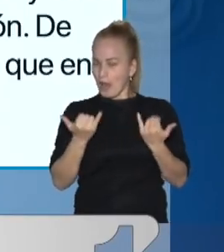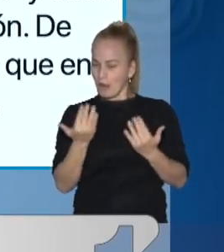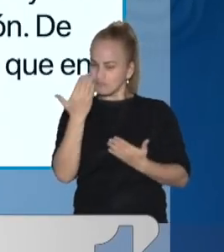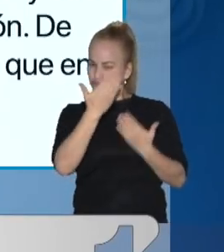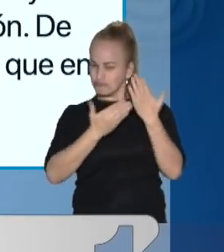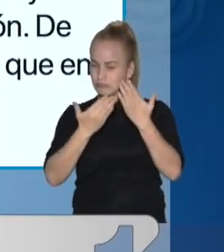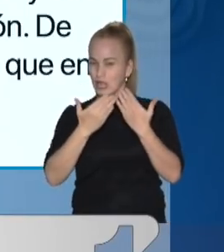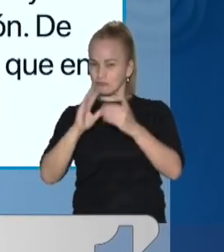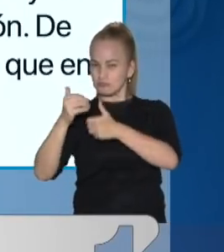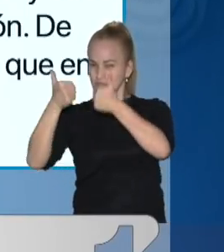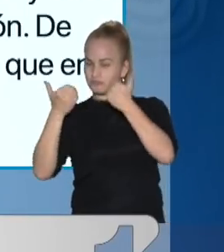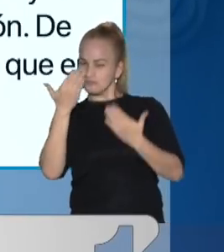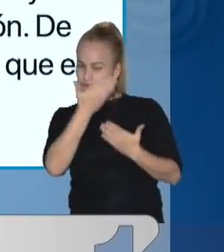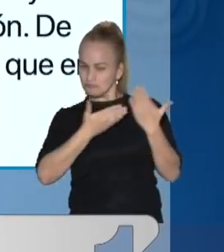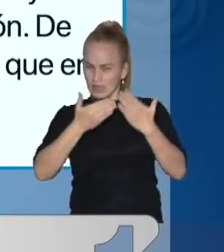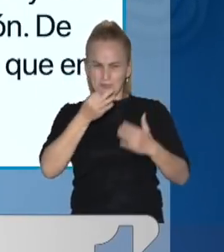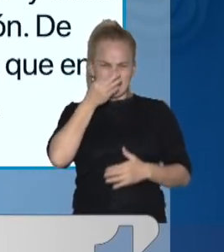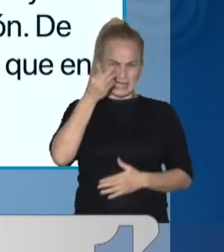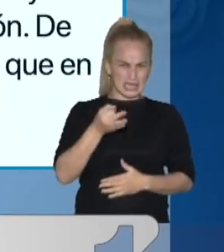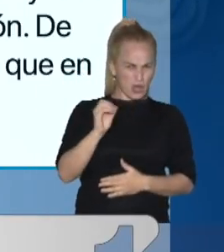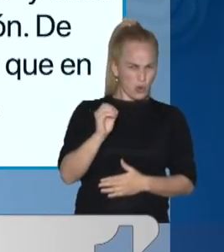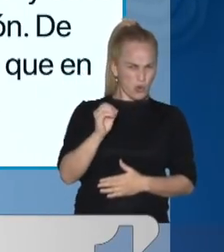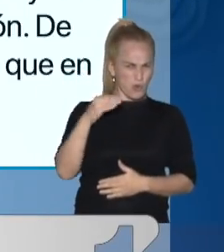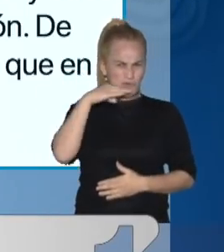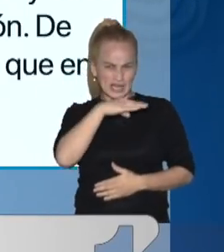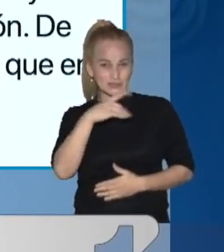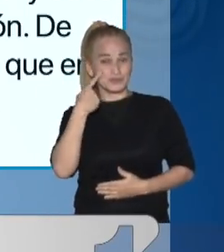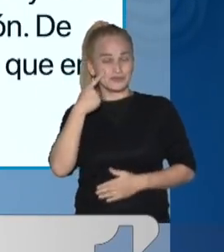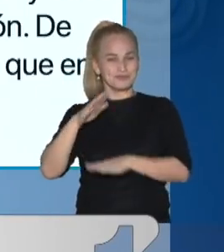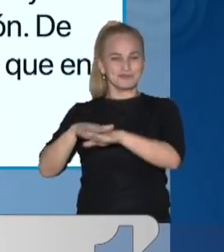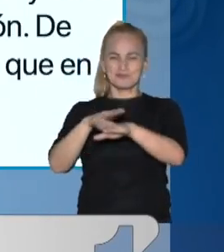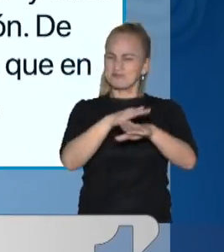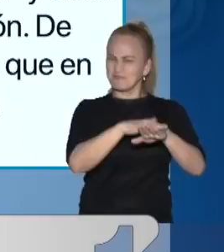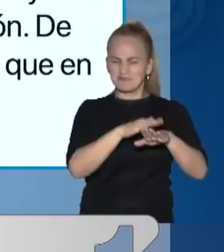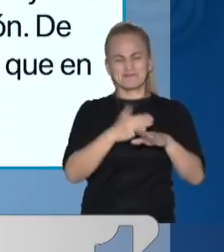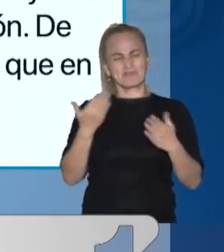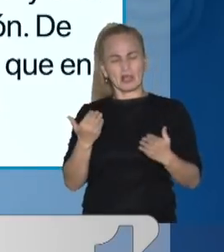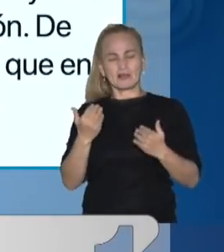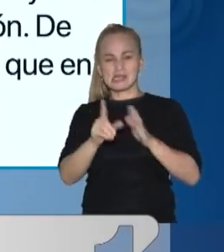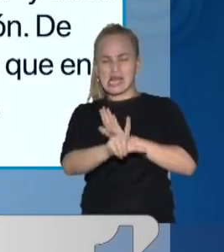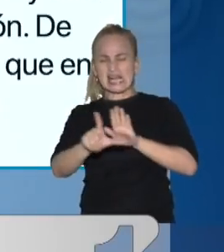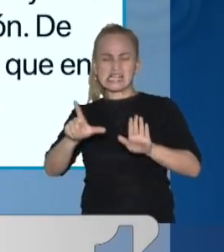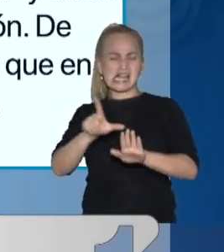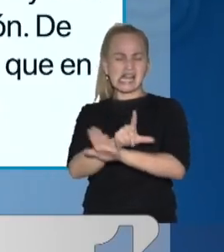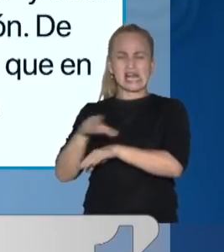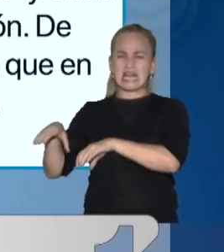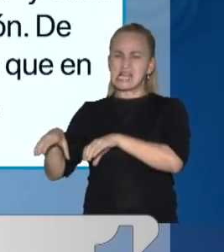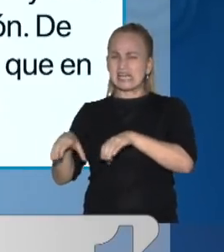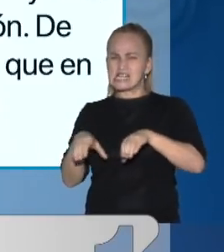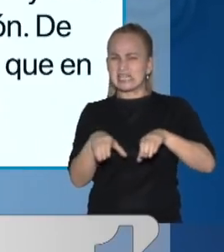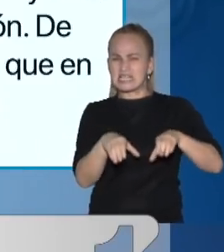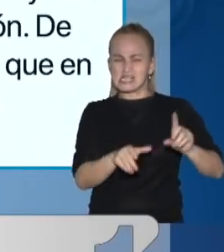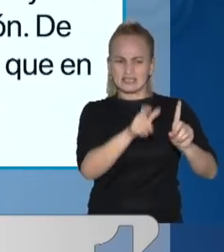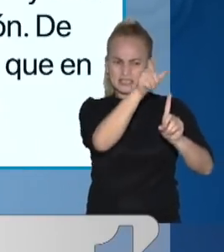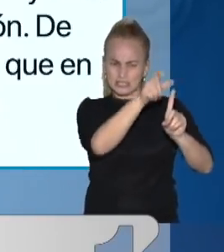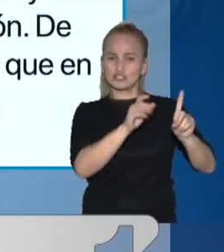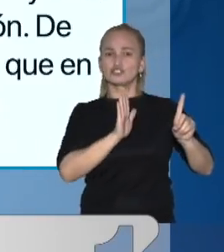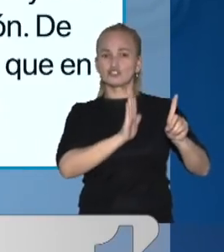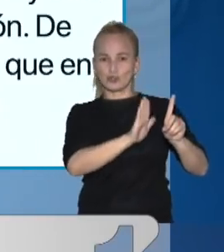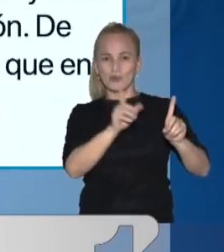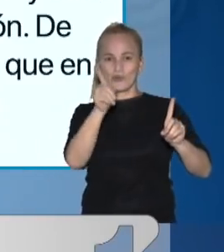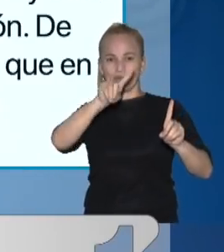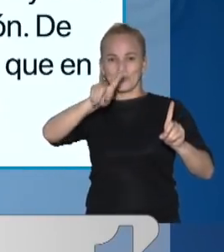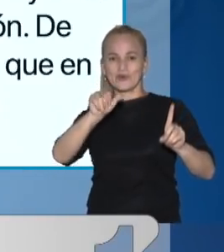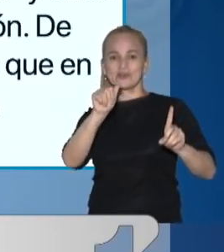en Colombia. Pero veamos un poco de cuál fue, digamos, la trayectoria ilegal de Jesús Santrich y cómo llega posteriormente